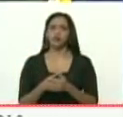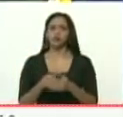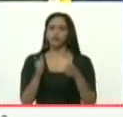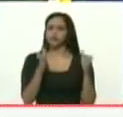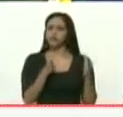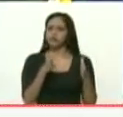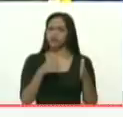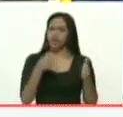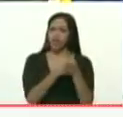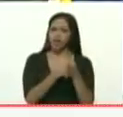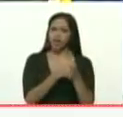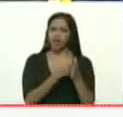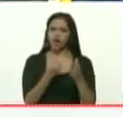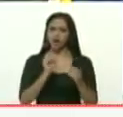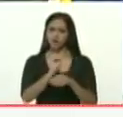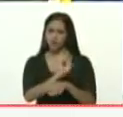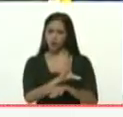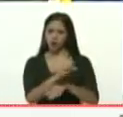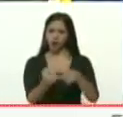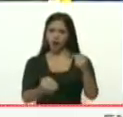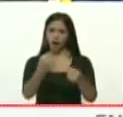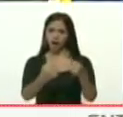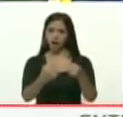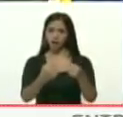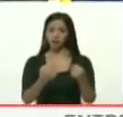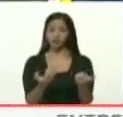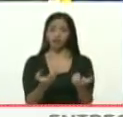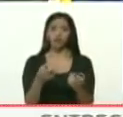dañado, y buscó un